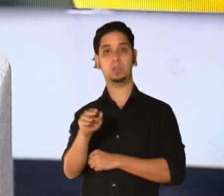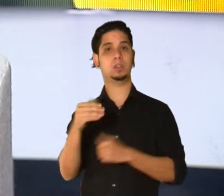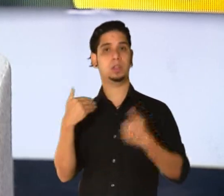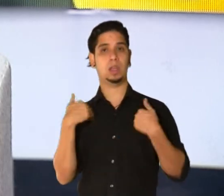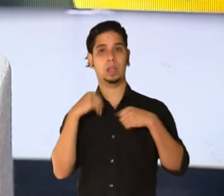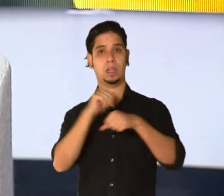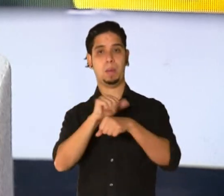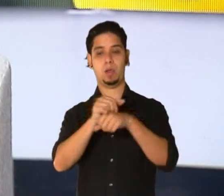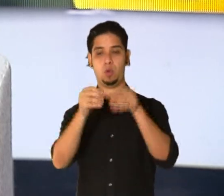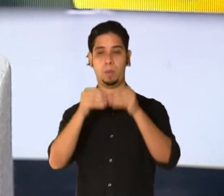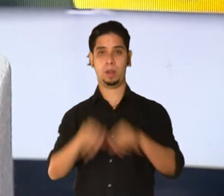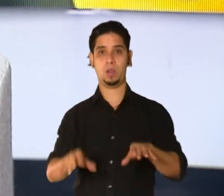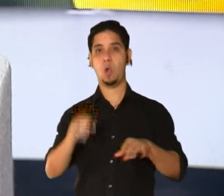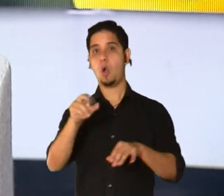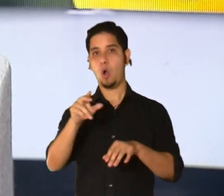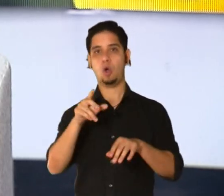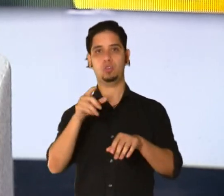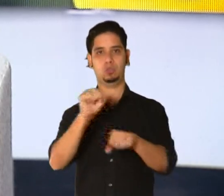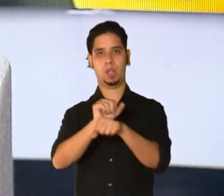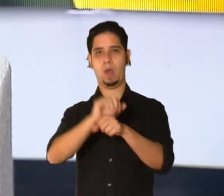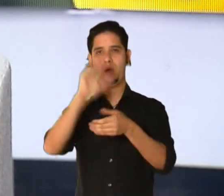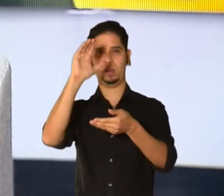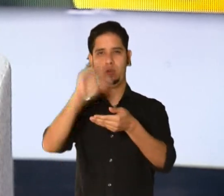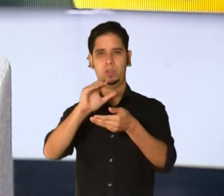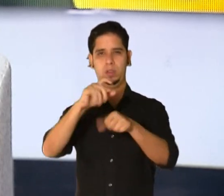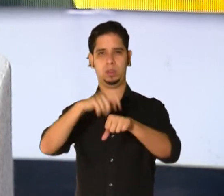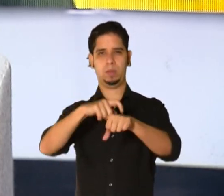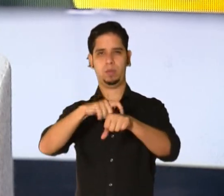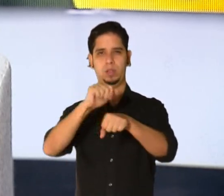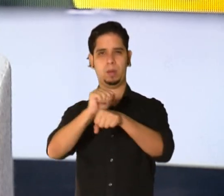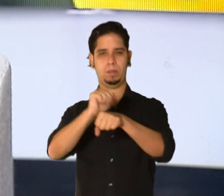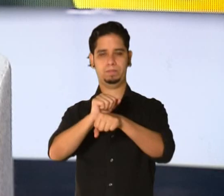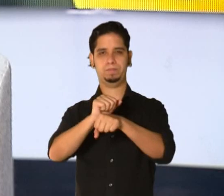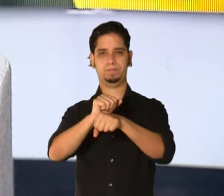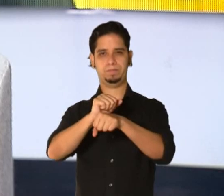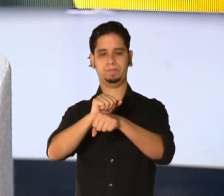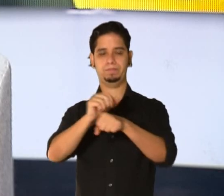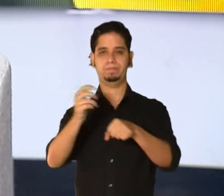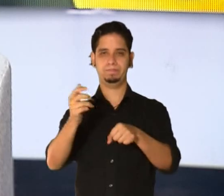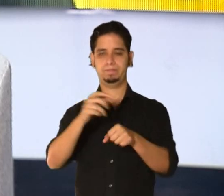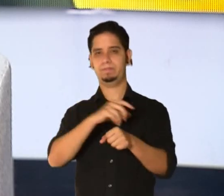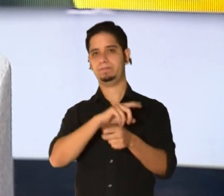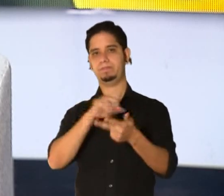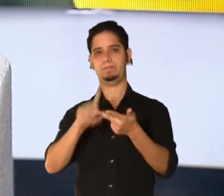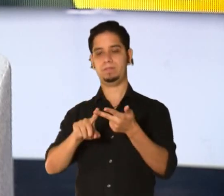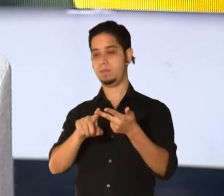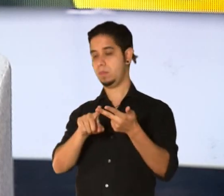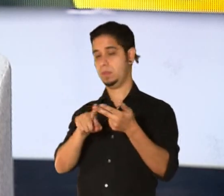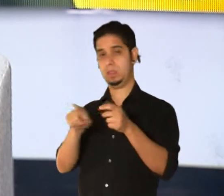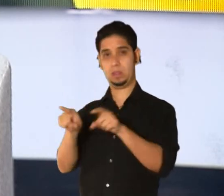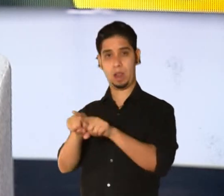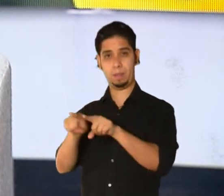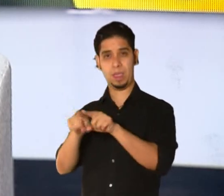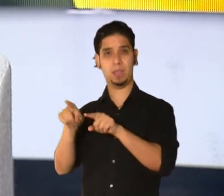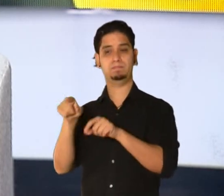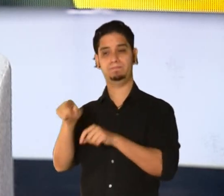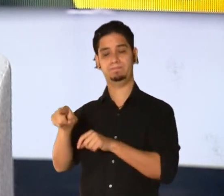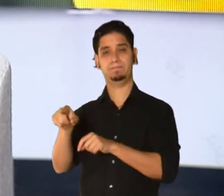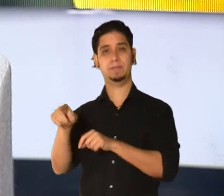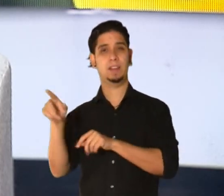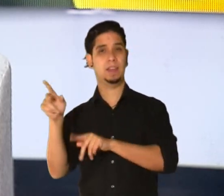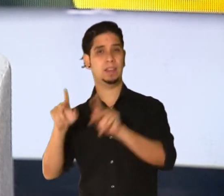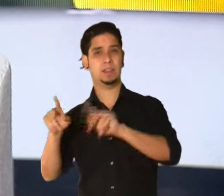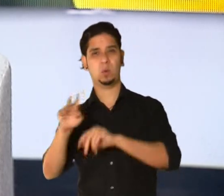o tuvo que reducir sus horas de empleo. Hay también personas que casi